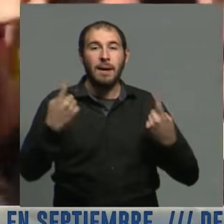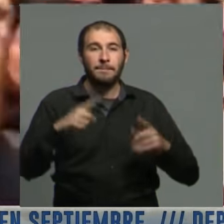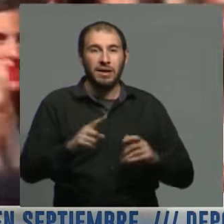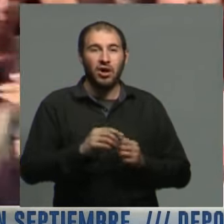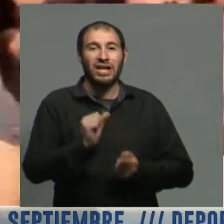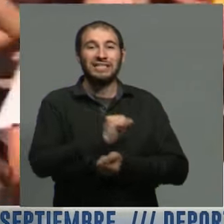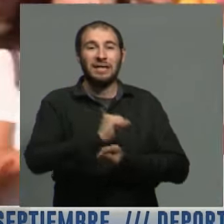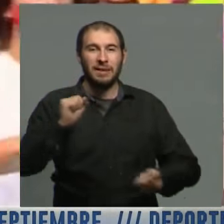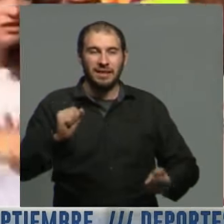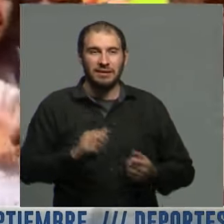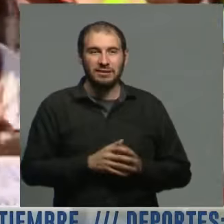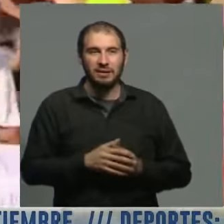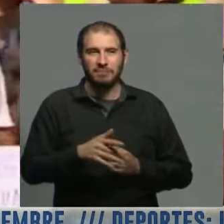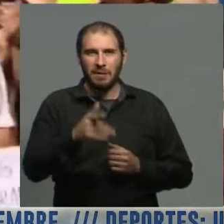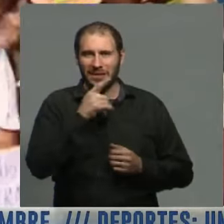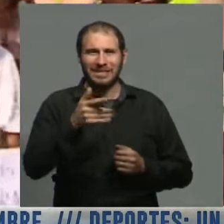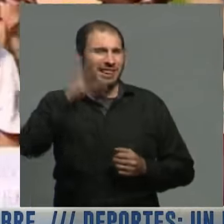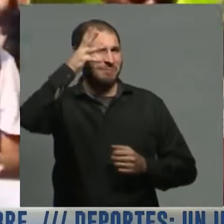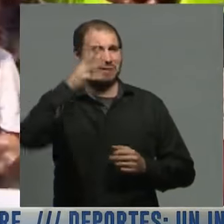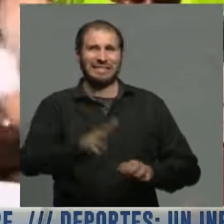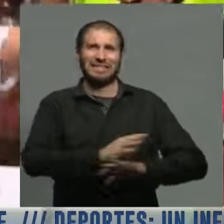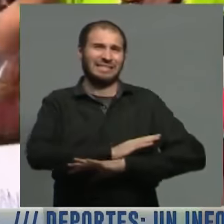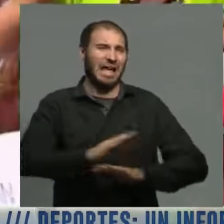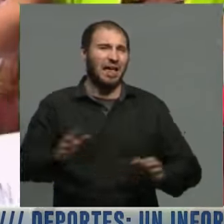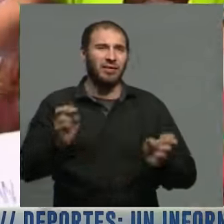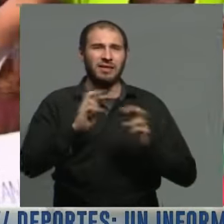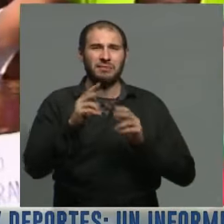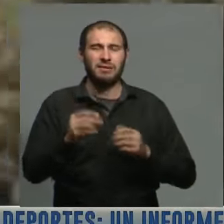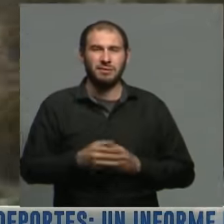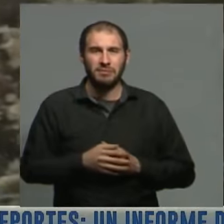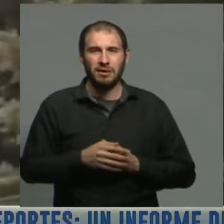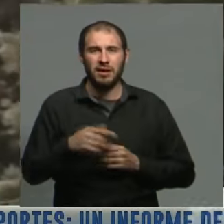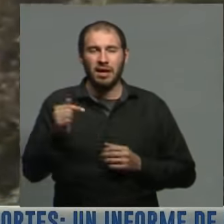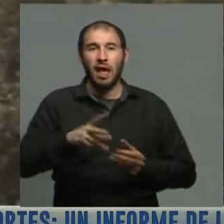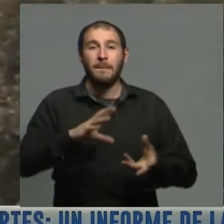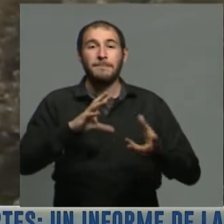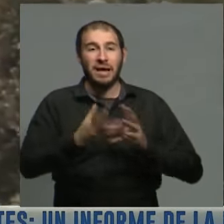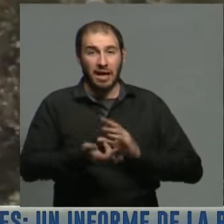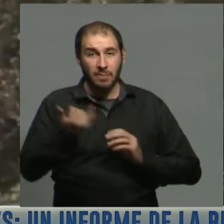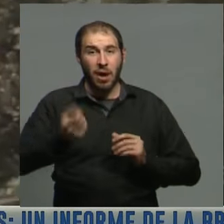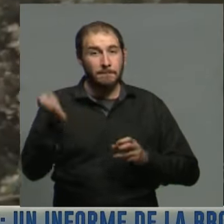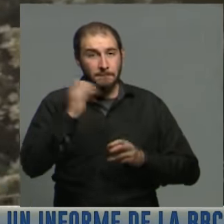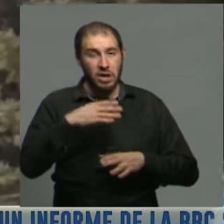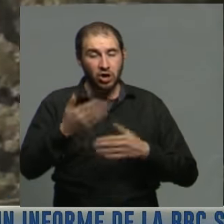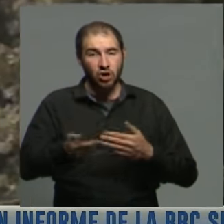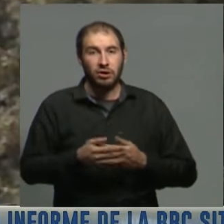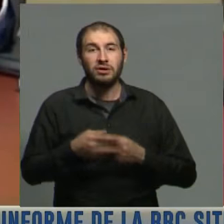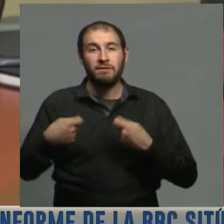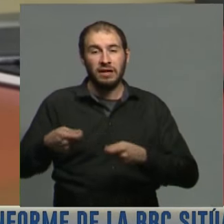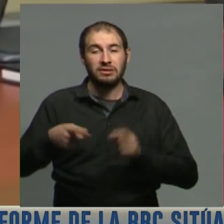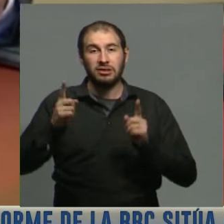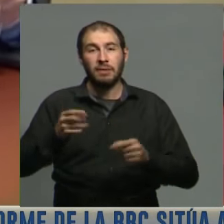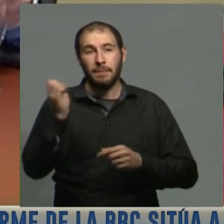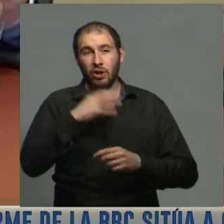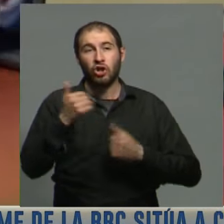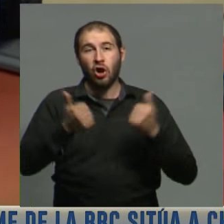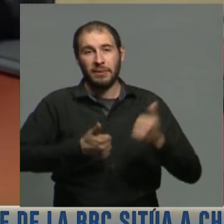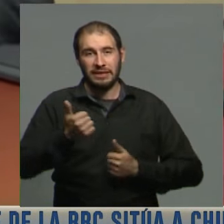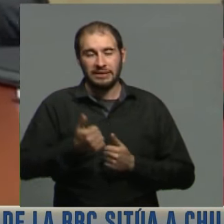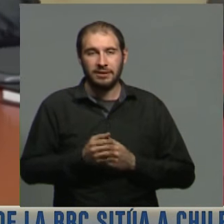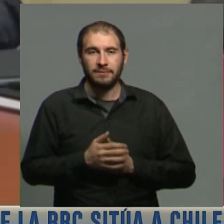la independencia creo que es ir al extremo, a la resolución del conflicto. Existen mecanismos para poder mejorar esta financiación y para poder mejorar las